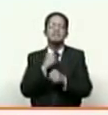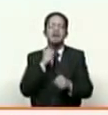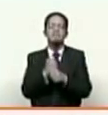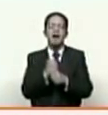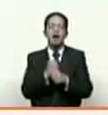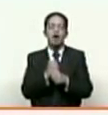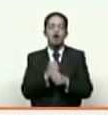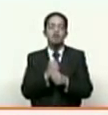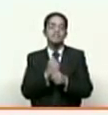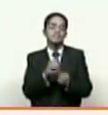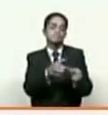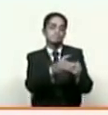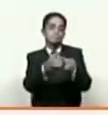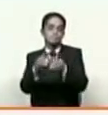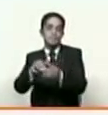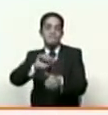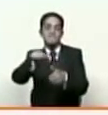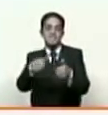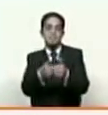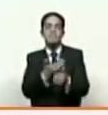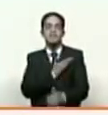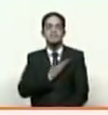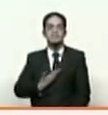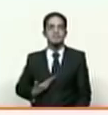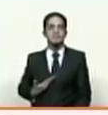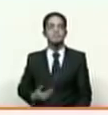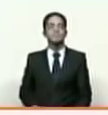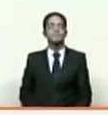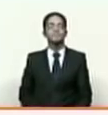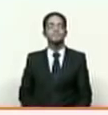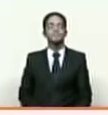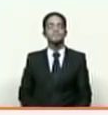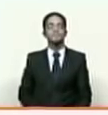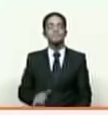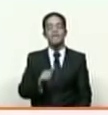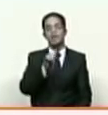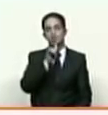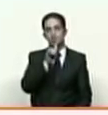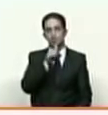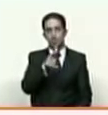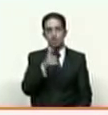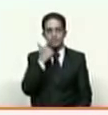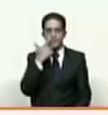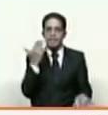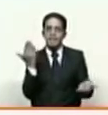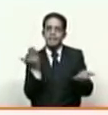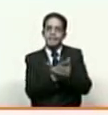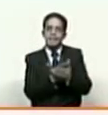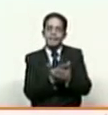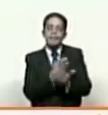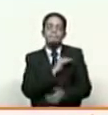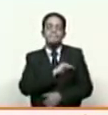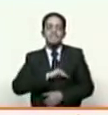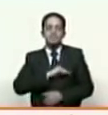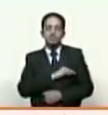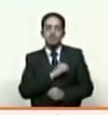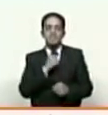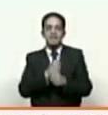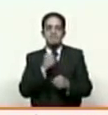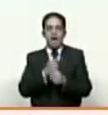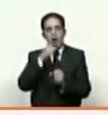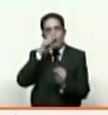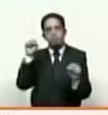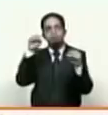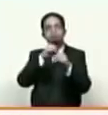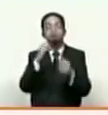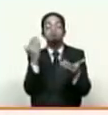los vicepresidentes sectoriales. Ella ha anunciado que en cuanto al registro del Plan Chamba Mayor, se han registrado este fin de